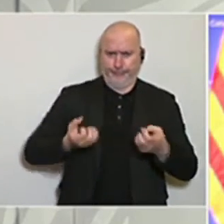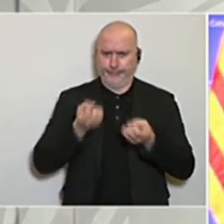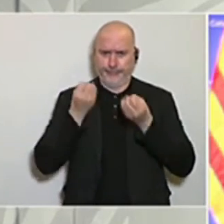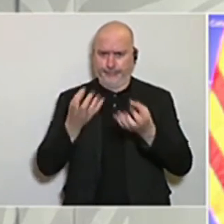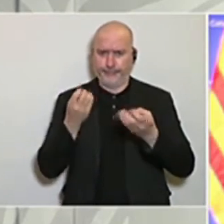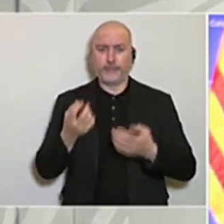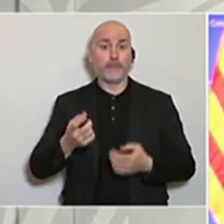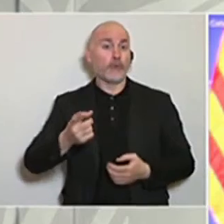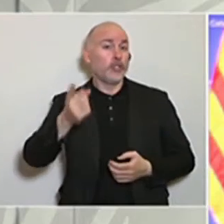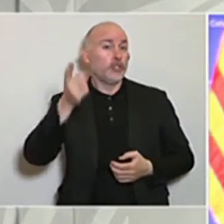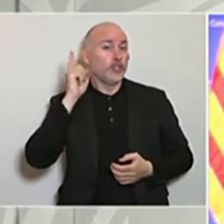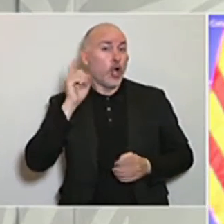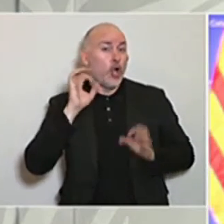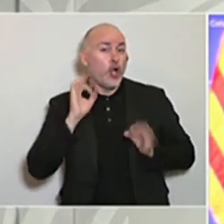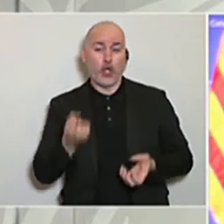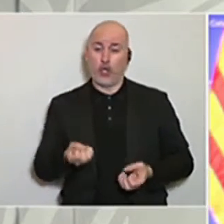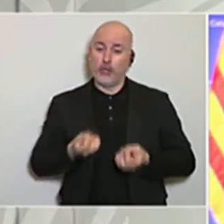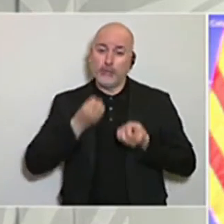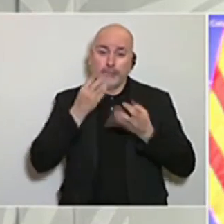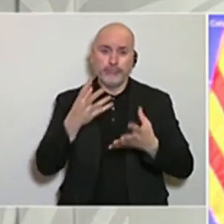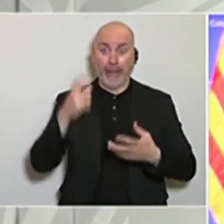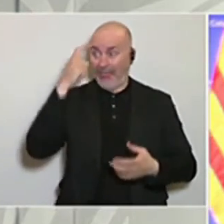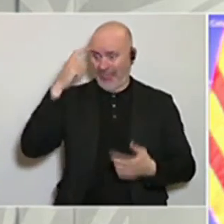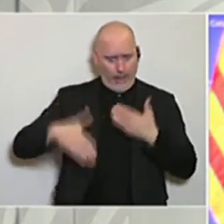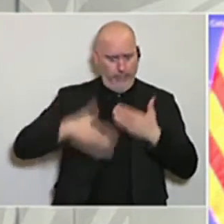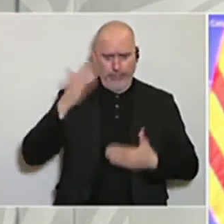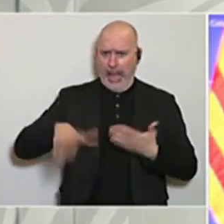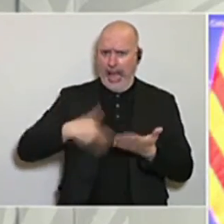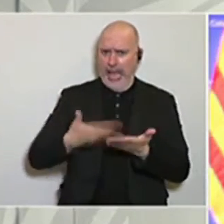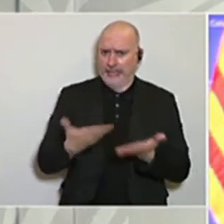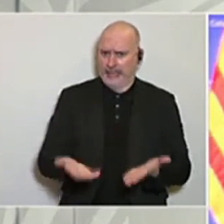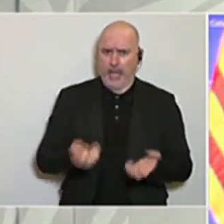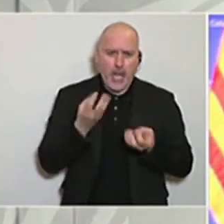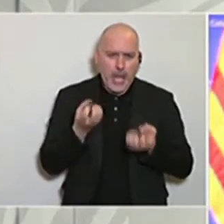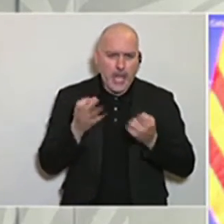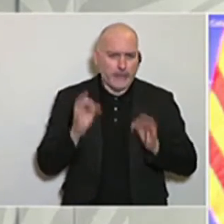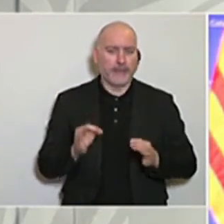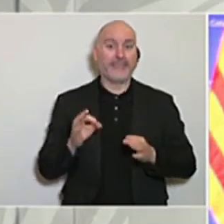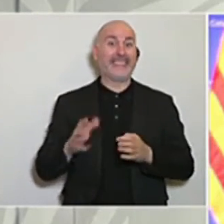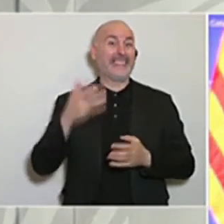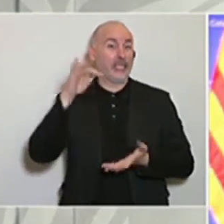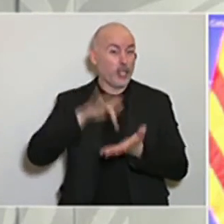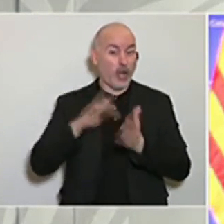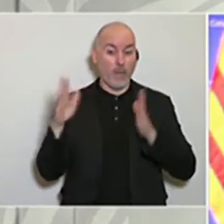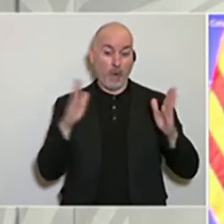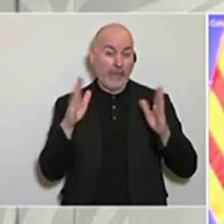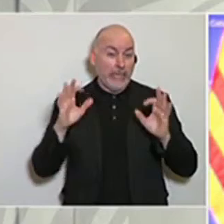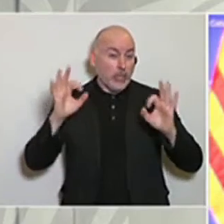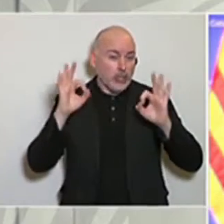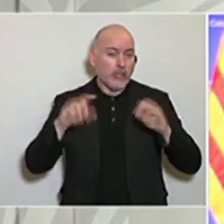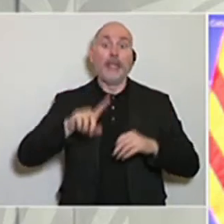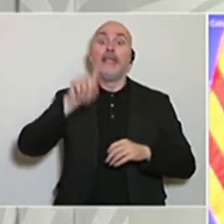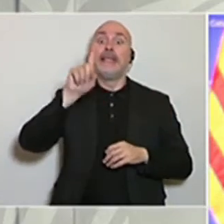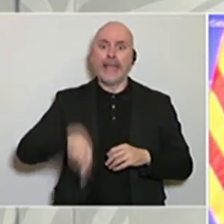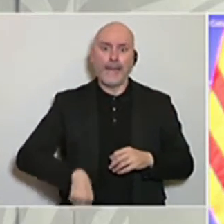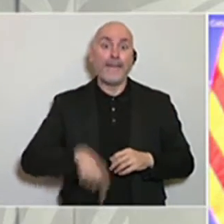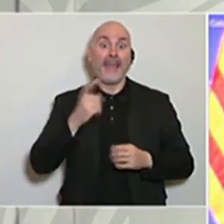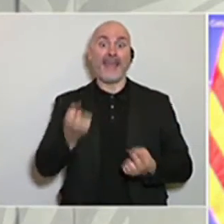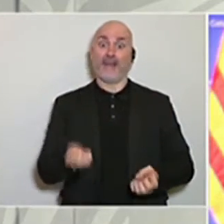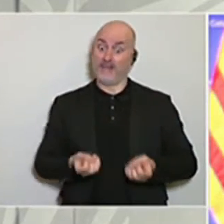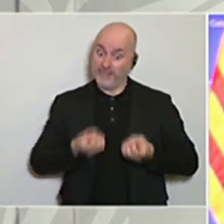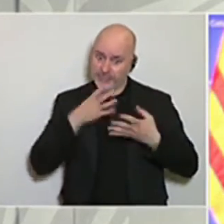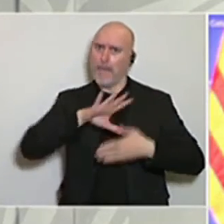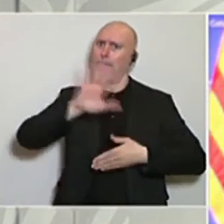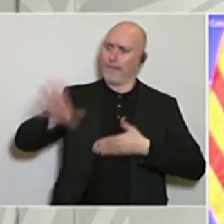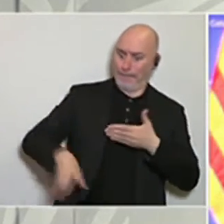No solo se han dado estas cifras desde el primer día, sino que, como saben, en un momento determinado también se pasaron a dar las